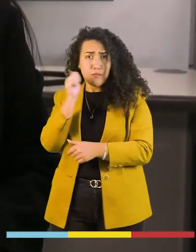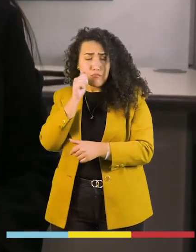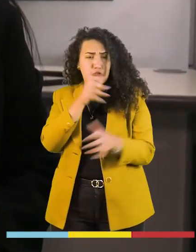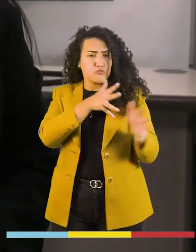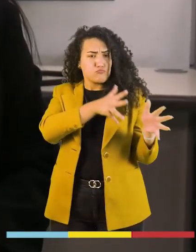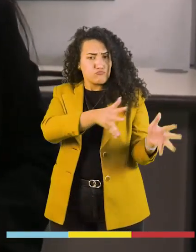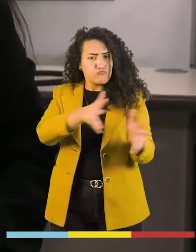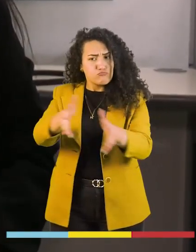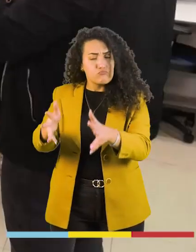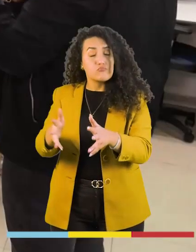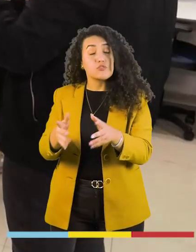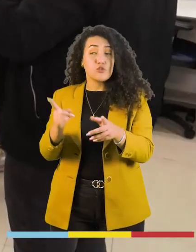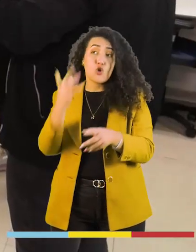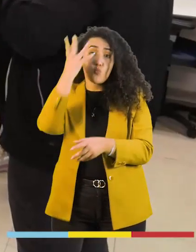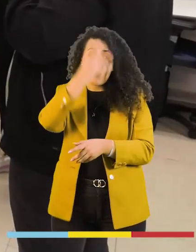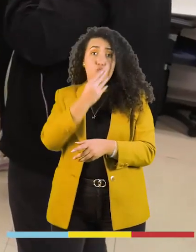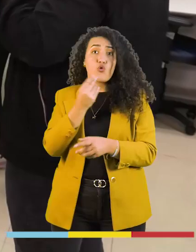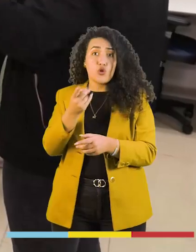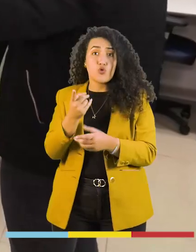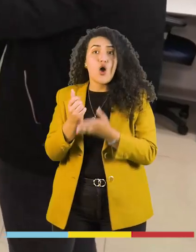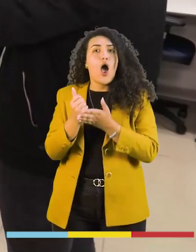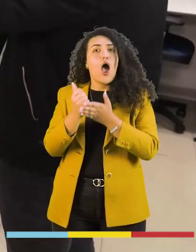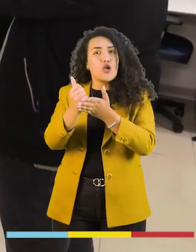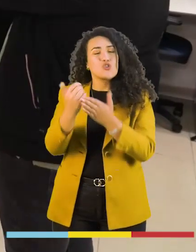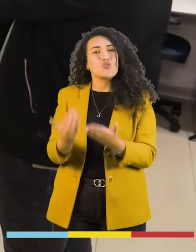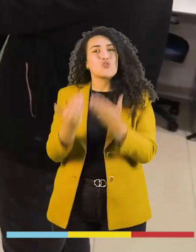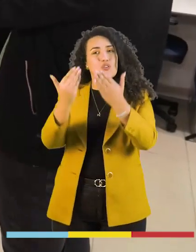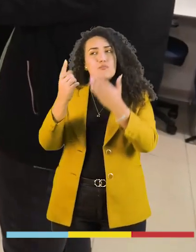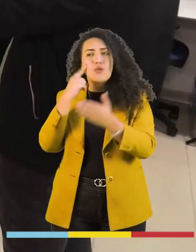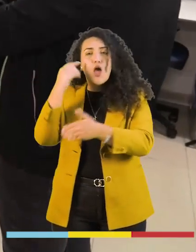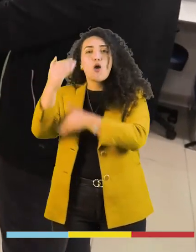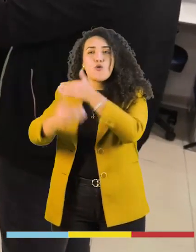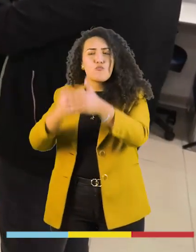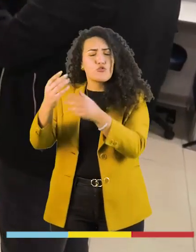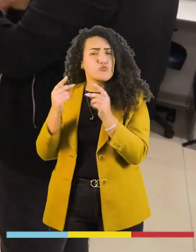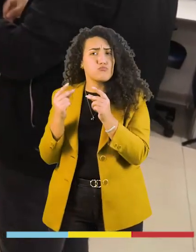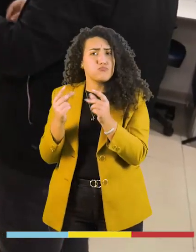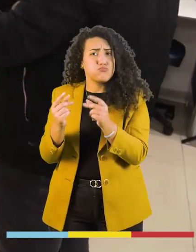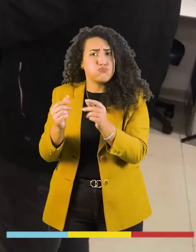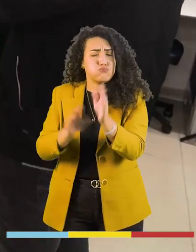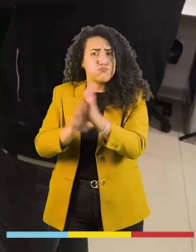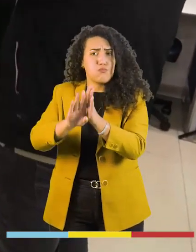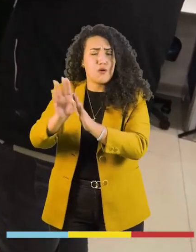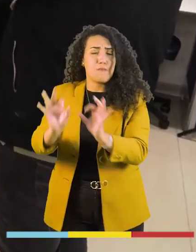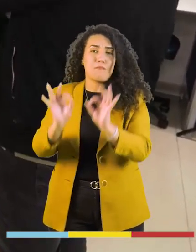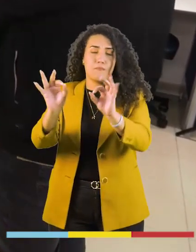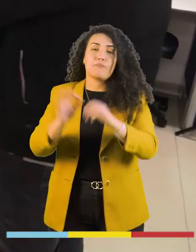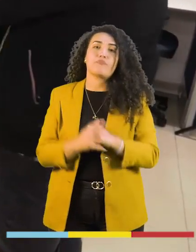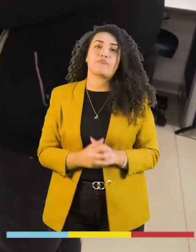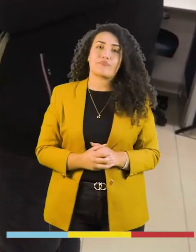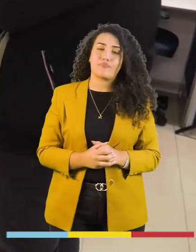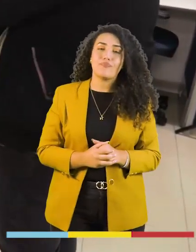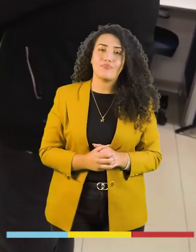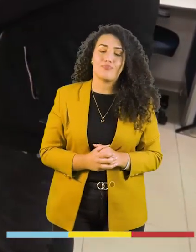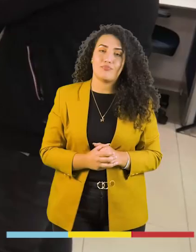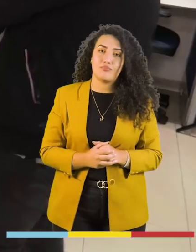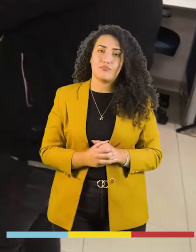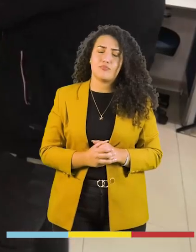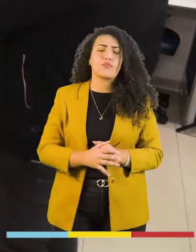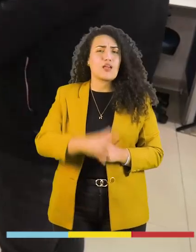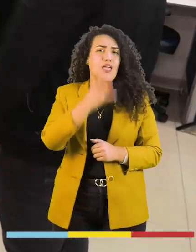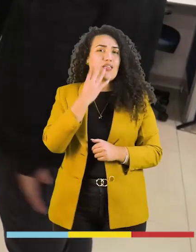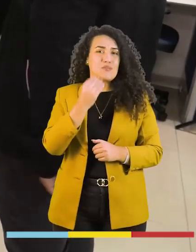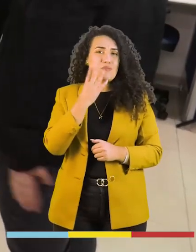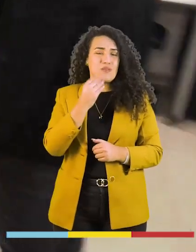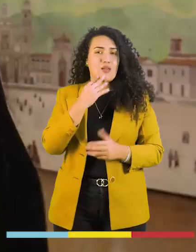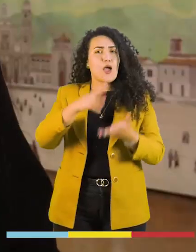enseñanza directa de una persona sorda. Entonces, eso fue algo muy bonito que también ayudó para que su proceso fuera pues mucho más rápido